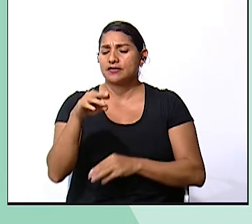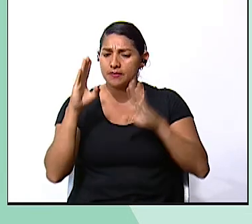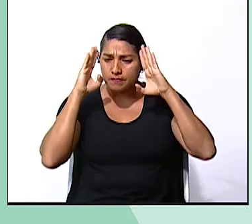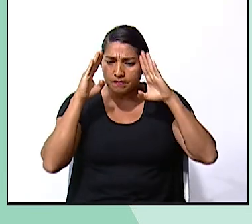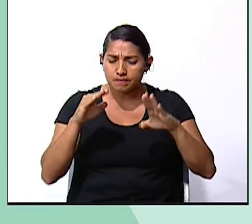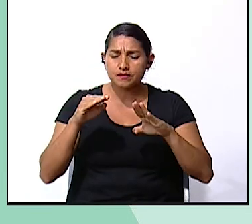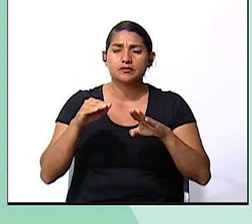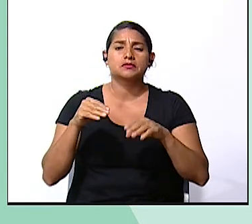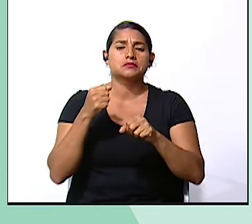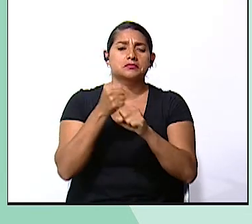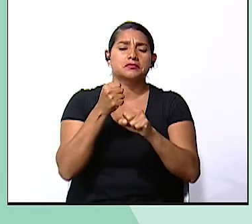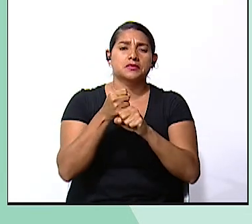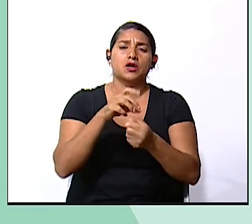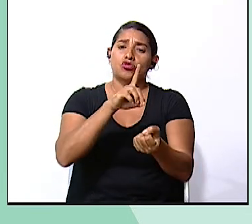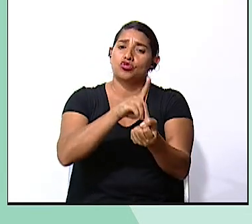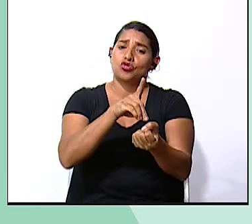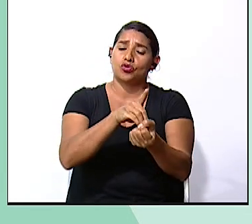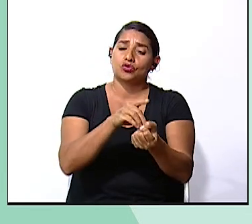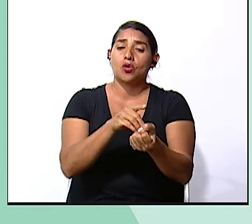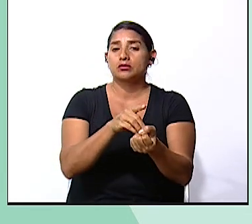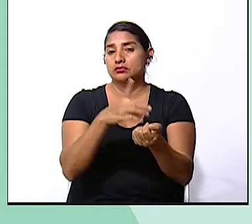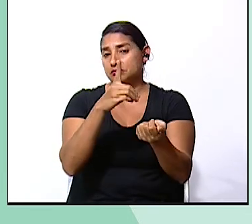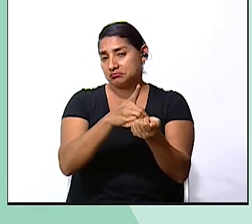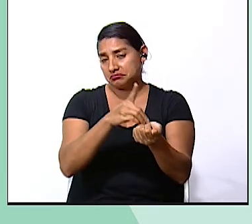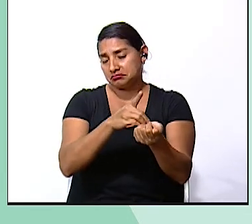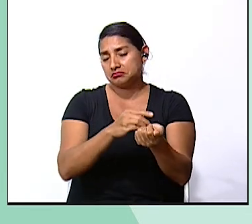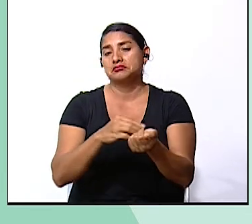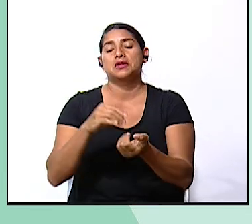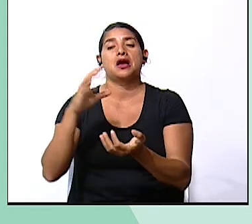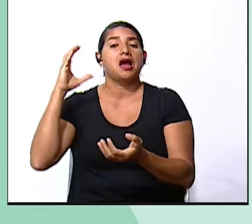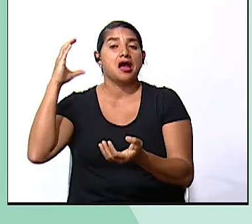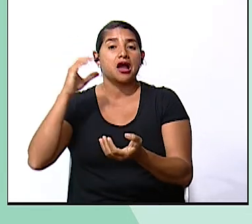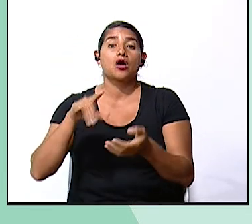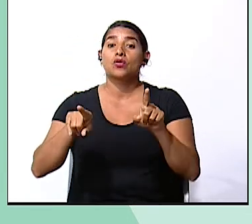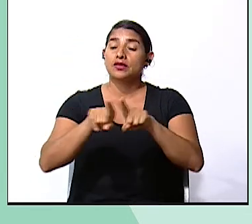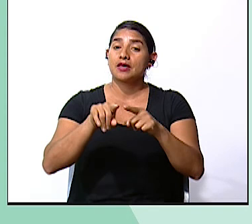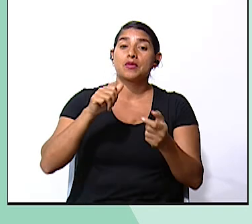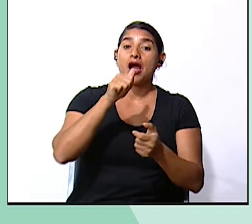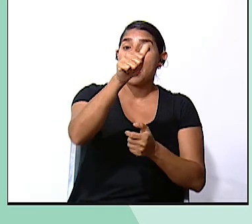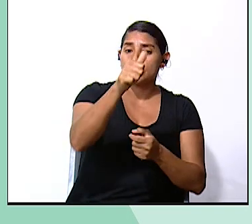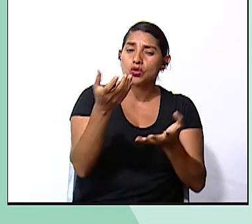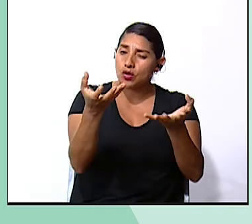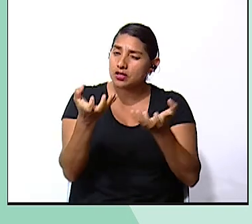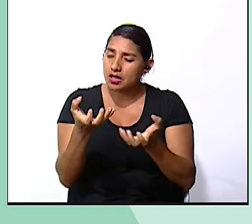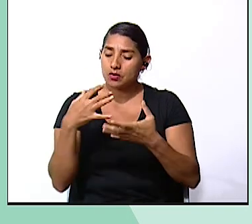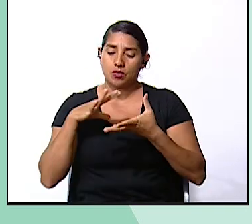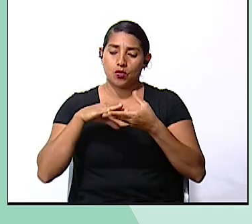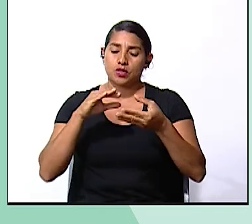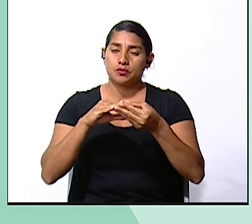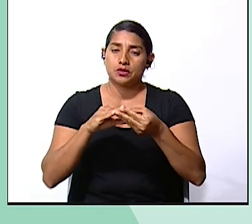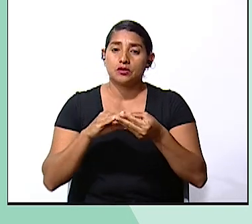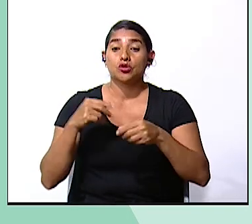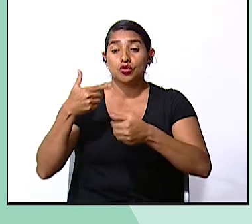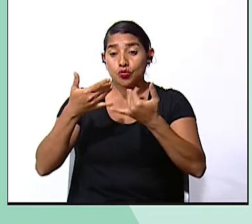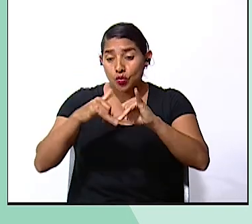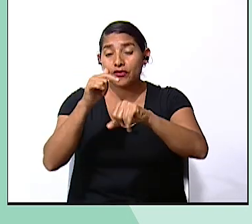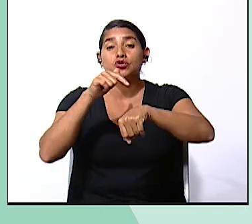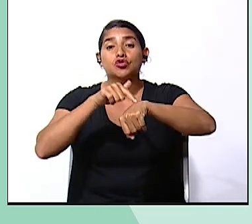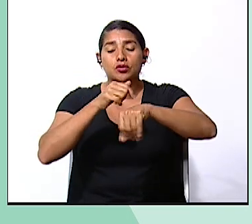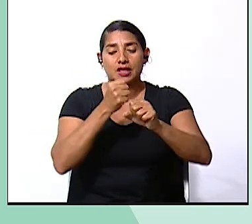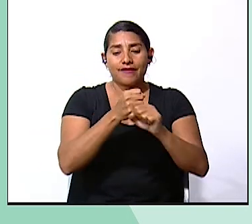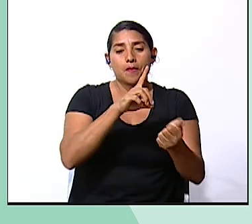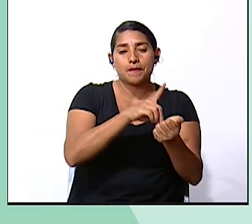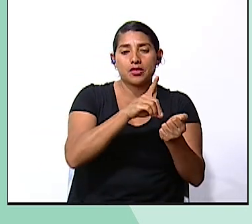al ejercicio profesional en Cartago y Alajuela. Jóvenes, lo que quiero que comprendan con mi historia es que aún siendo médico,